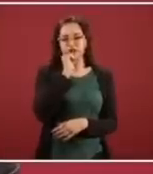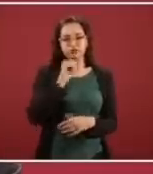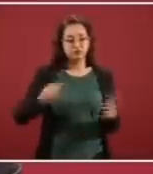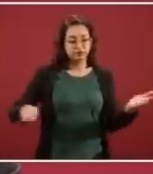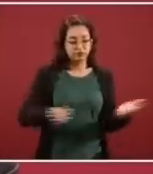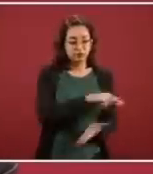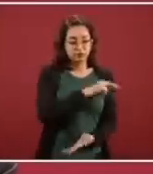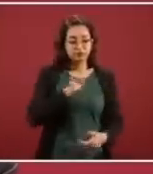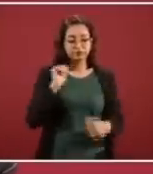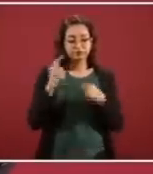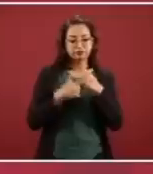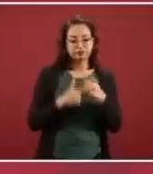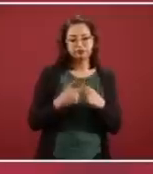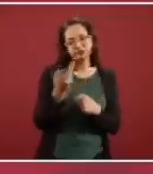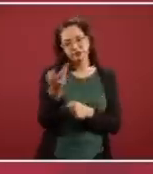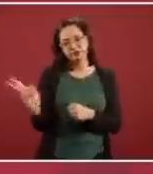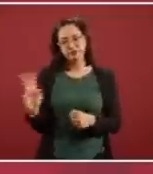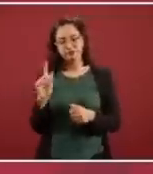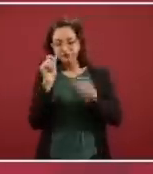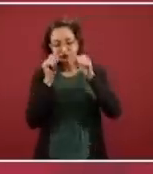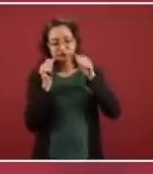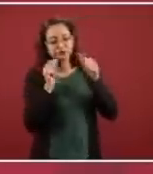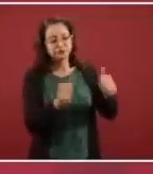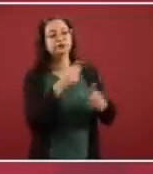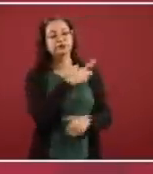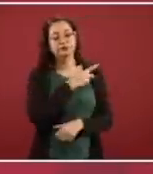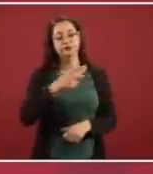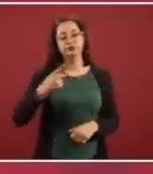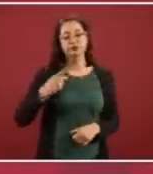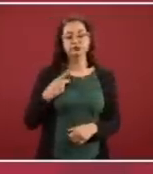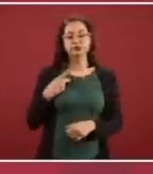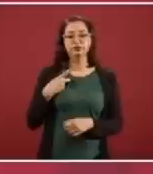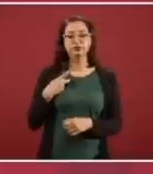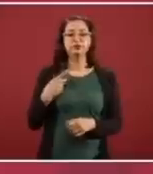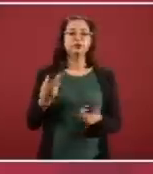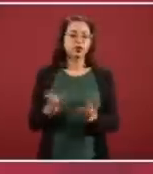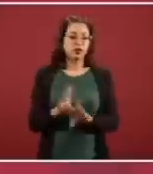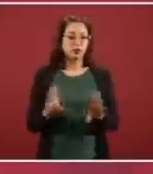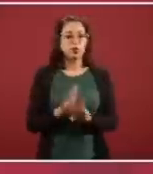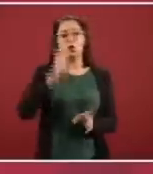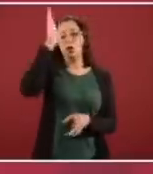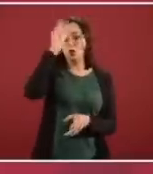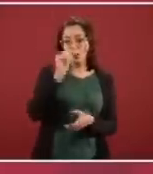conozcan las condiciones de salarios,